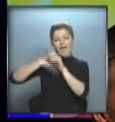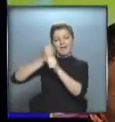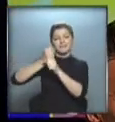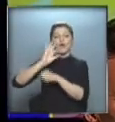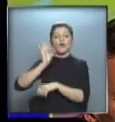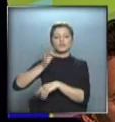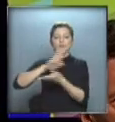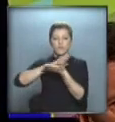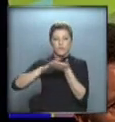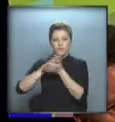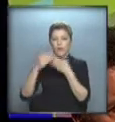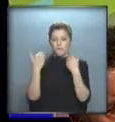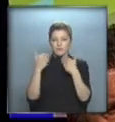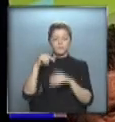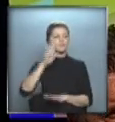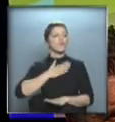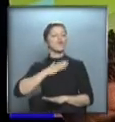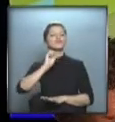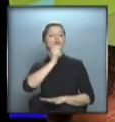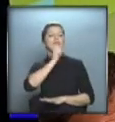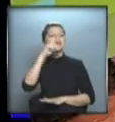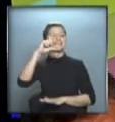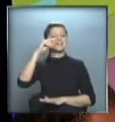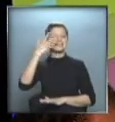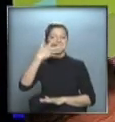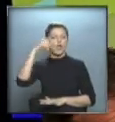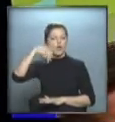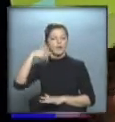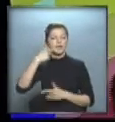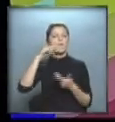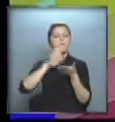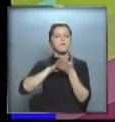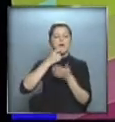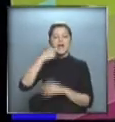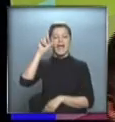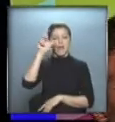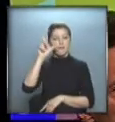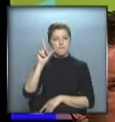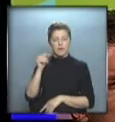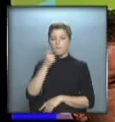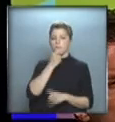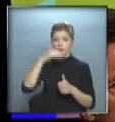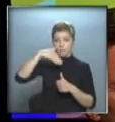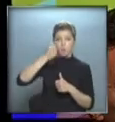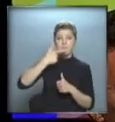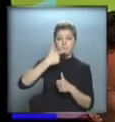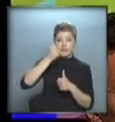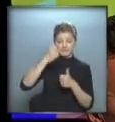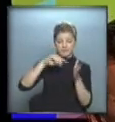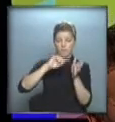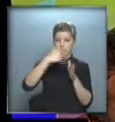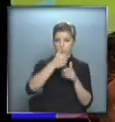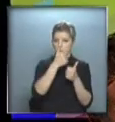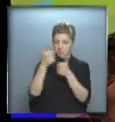Mauricio Pablo Dugan, de C5N. ¿Cuál es la evaluación a nivel país? Aparentemente, Massa con una buena elección en la provincia de Buenos Aires, un